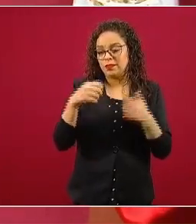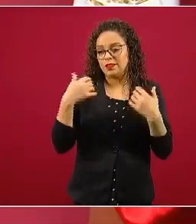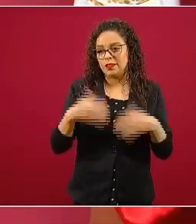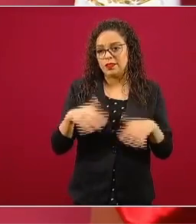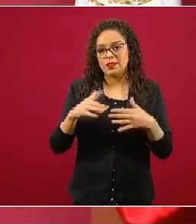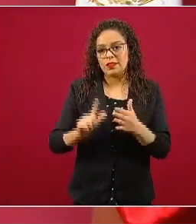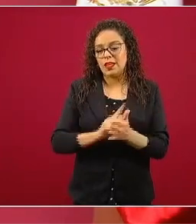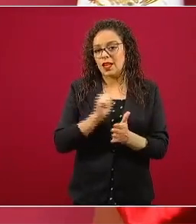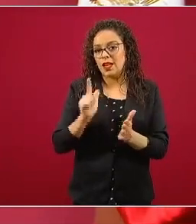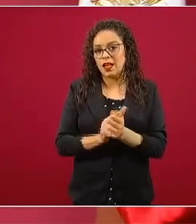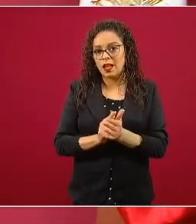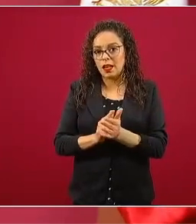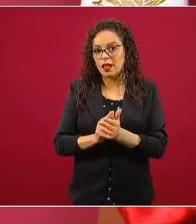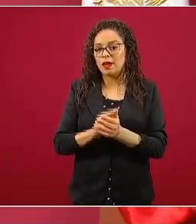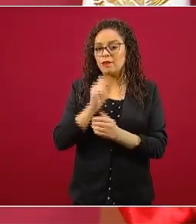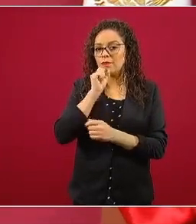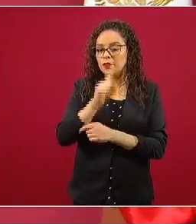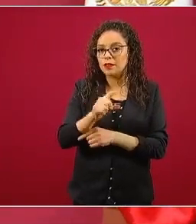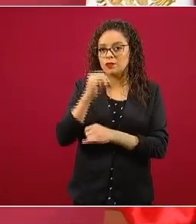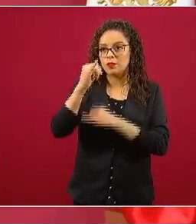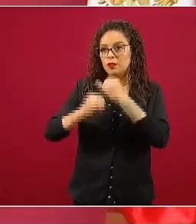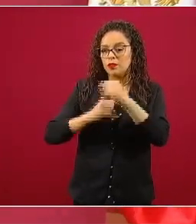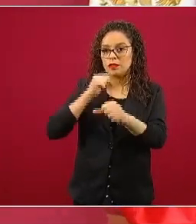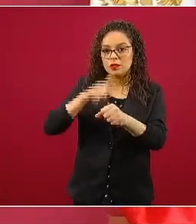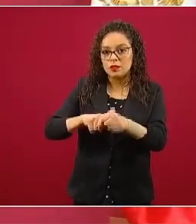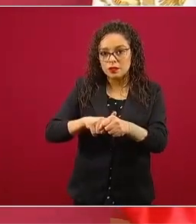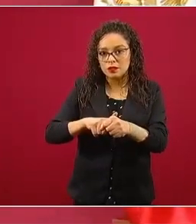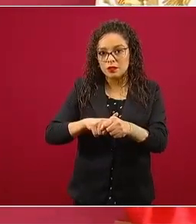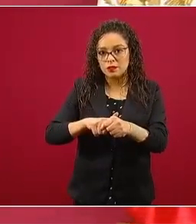las leyes internacionales,